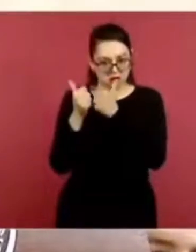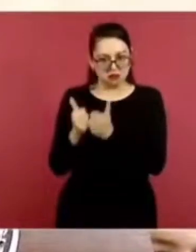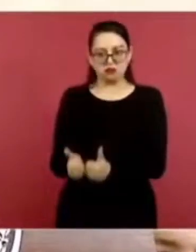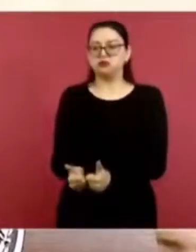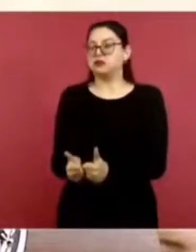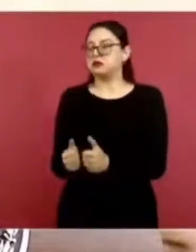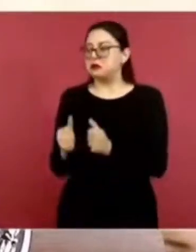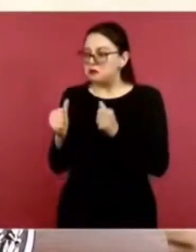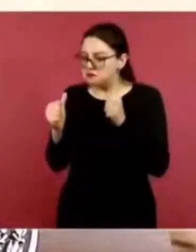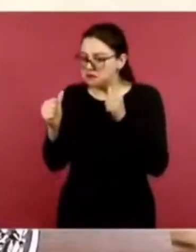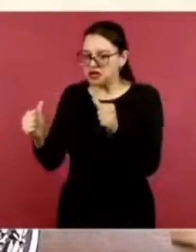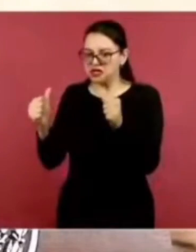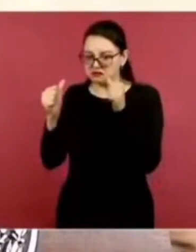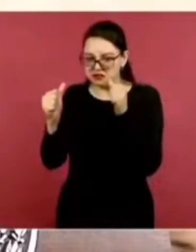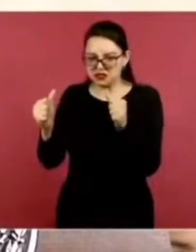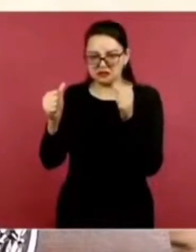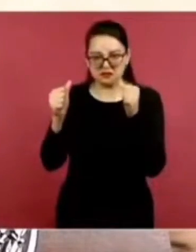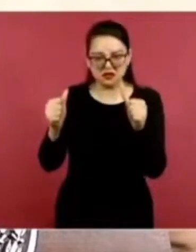atención